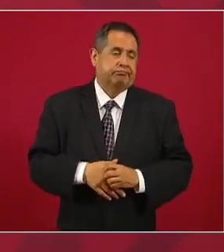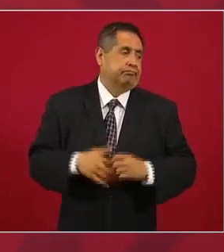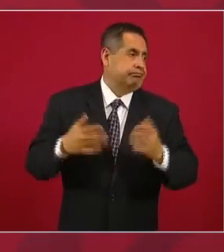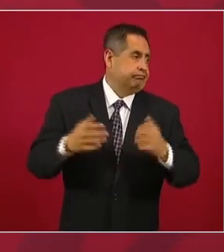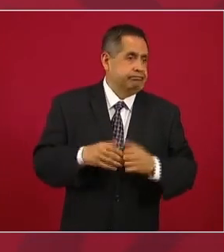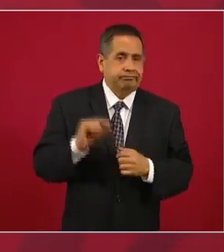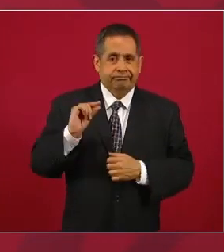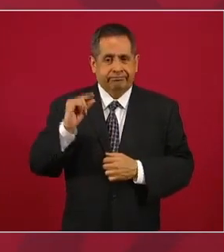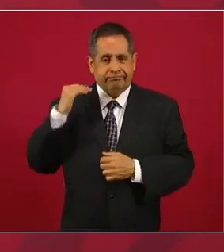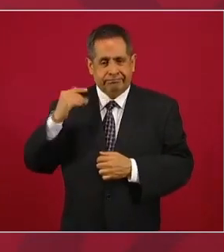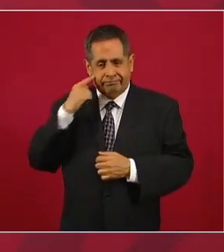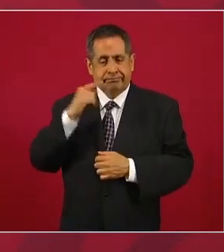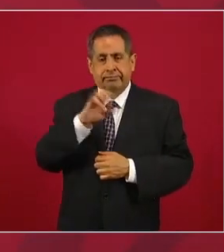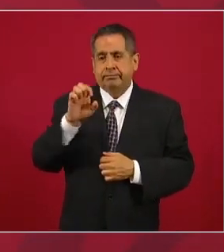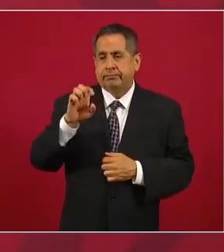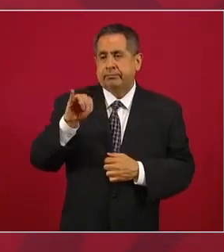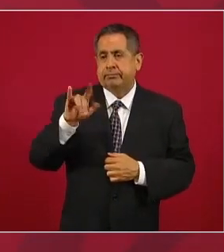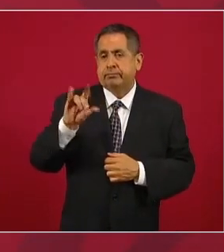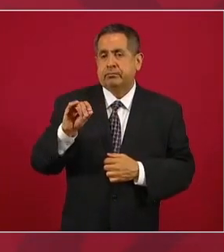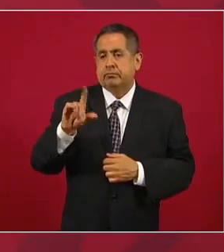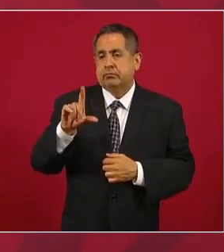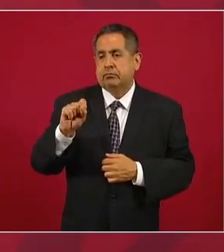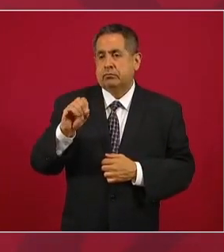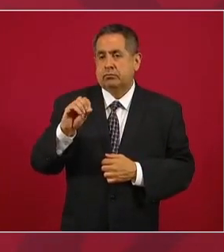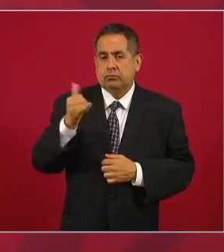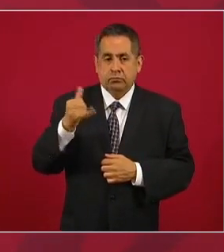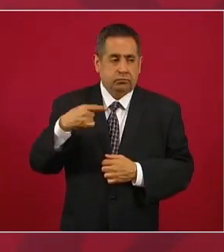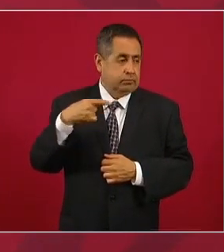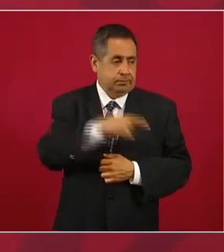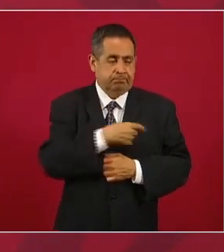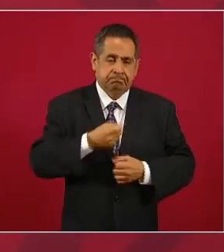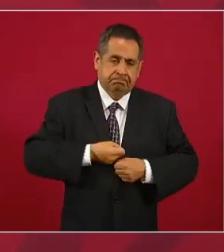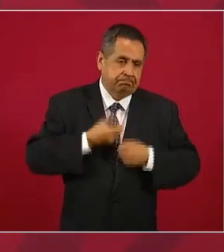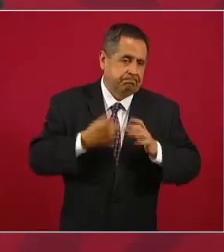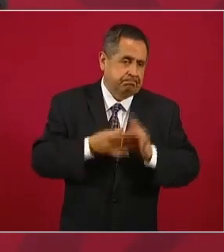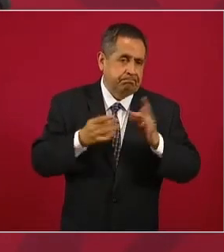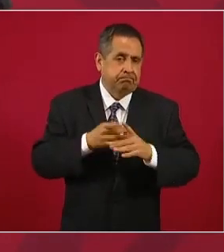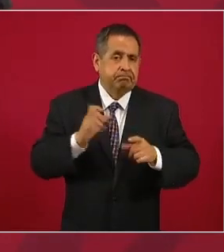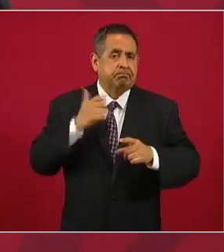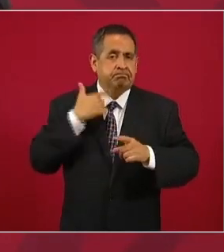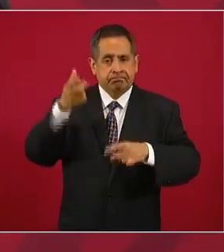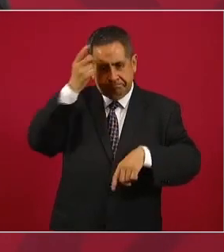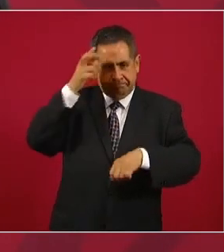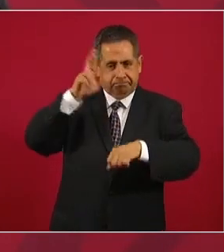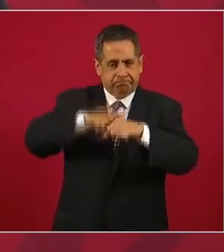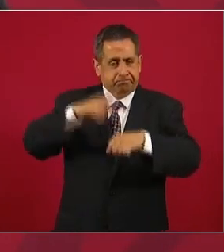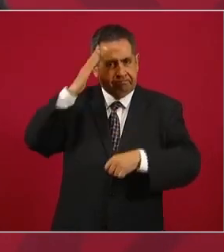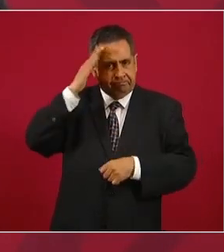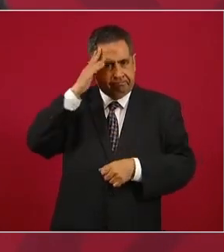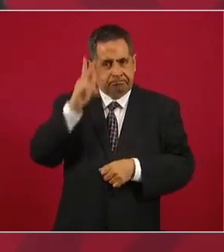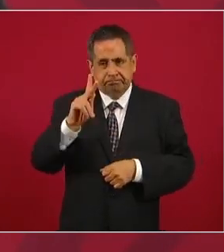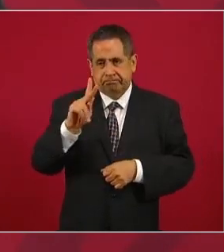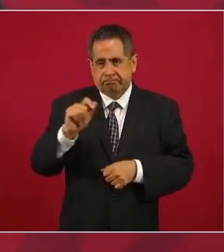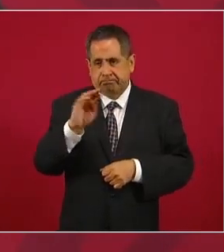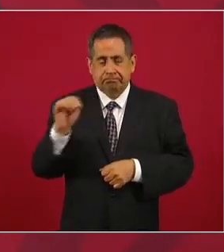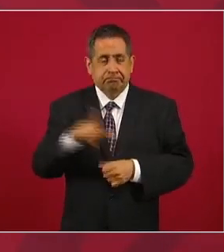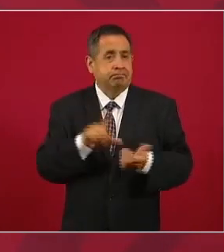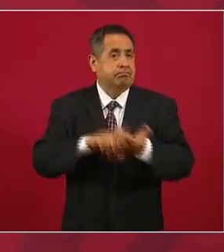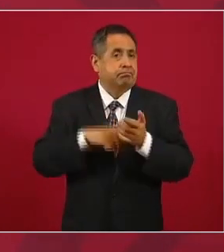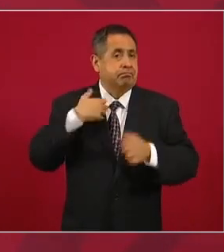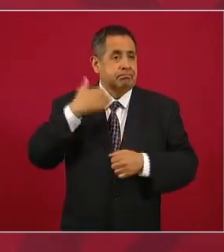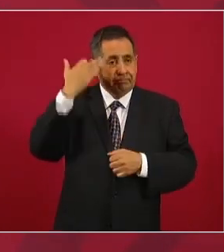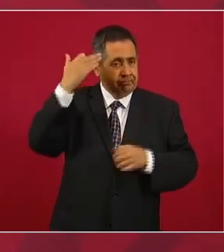recientes de Emilio Lozoya Austin, director general de Pemex durante el